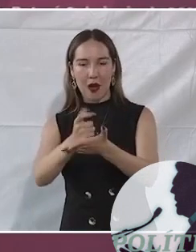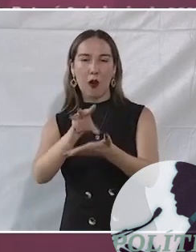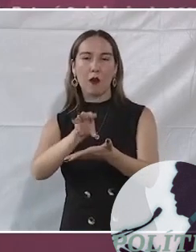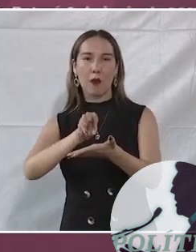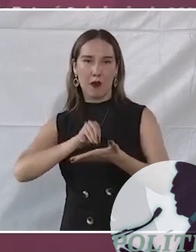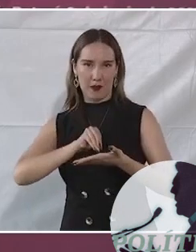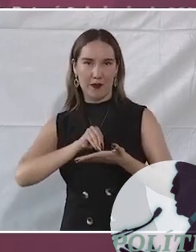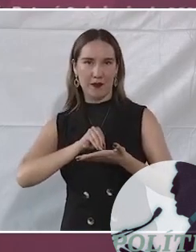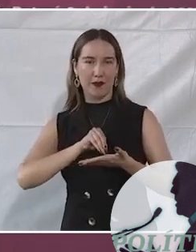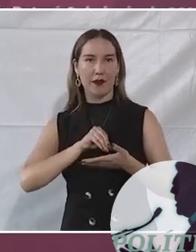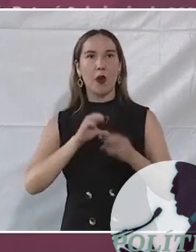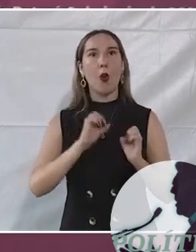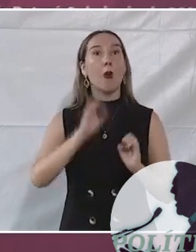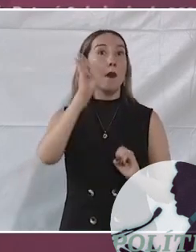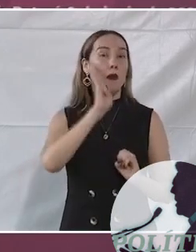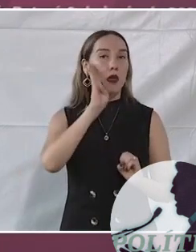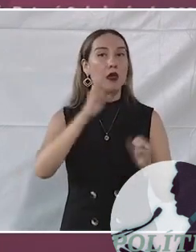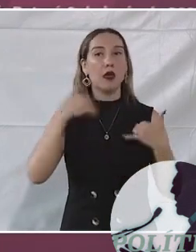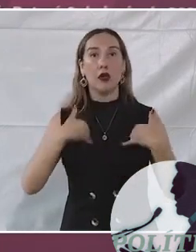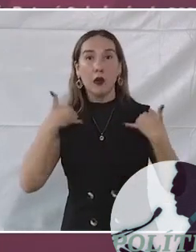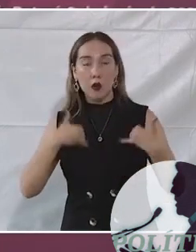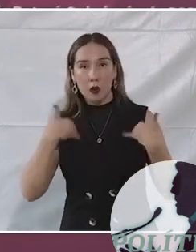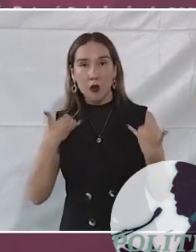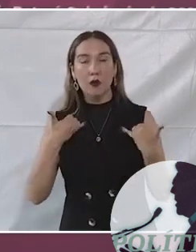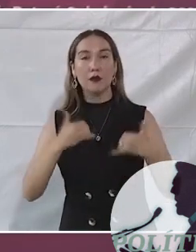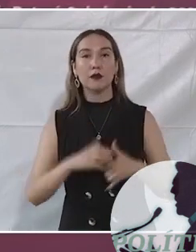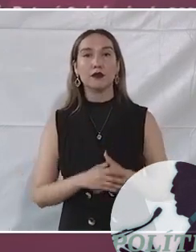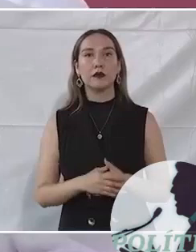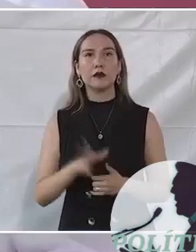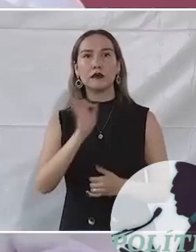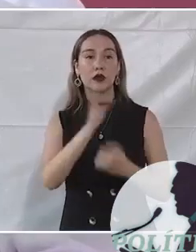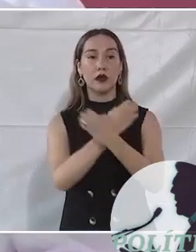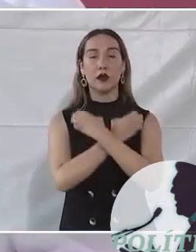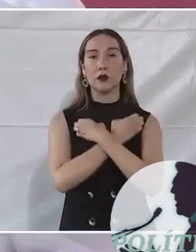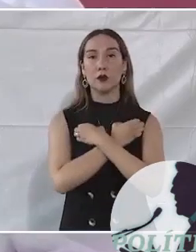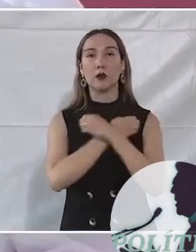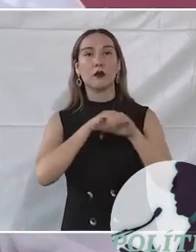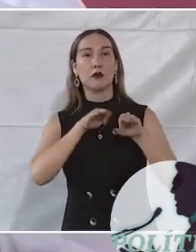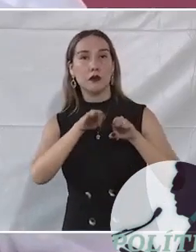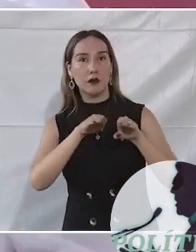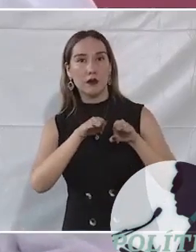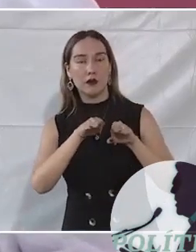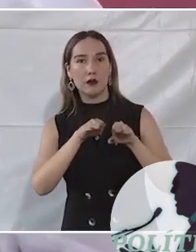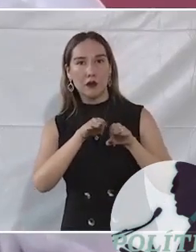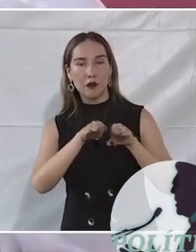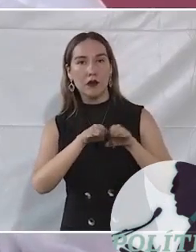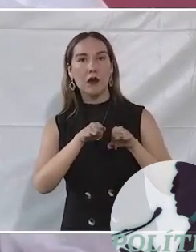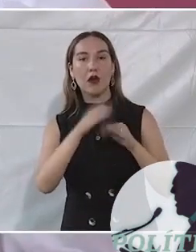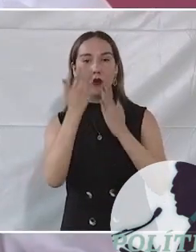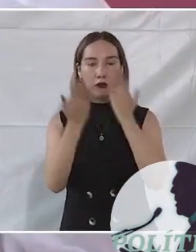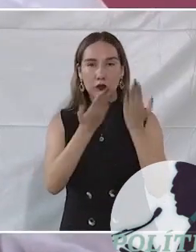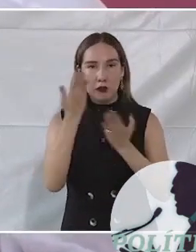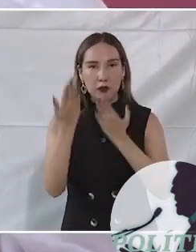la beca, el joven que esté estudiando, que esté trabajando en el programa Jóvenes Construyendo el